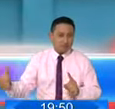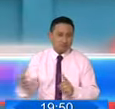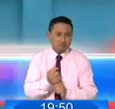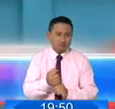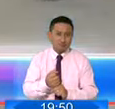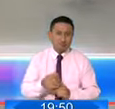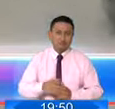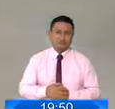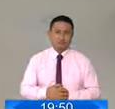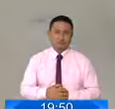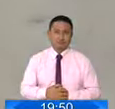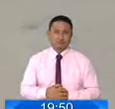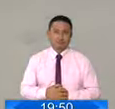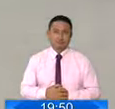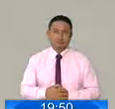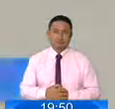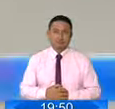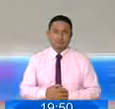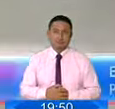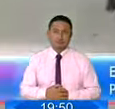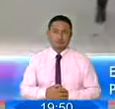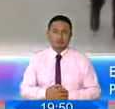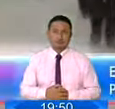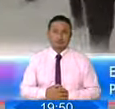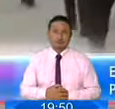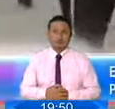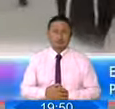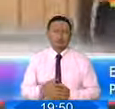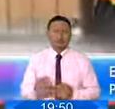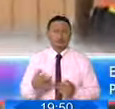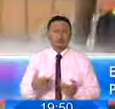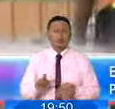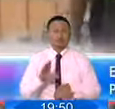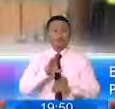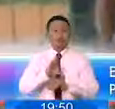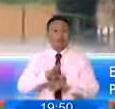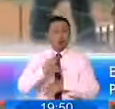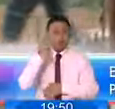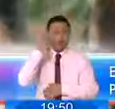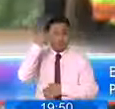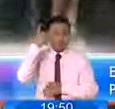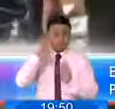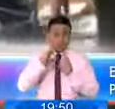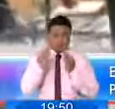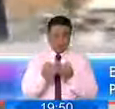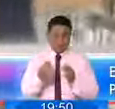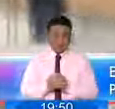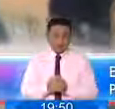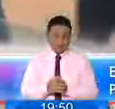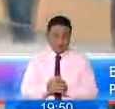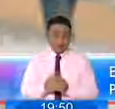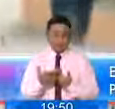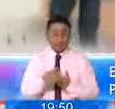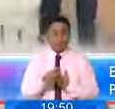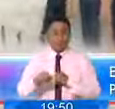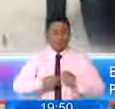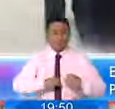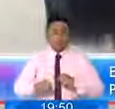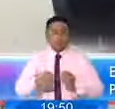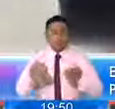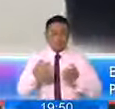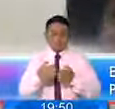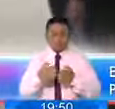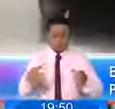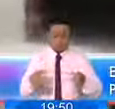atención inmediata. En este sentido, también se aconseja a padres de familia, ya que el trabajo en